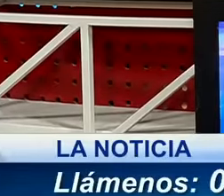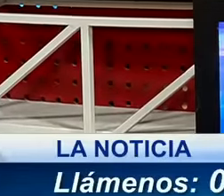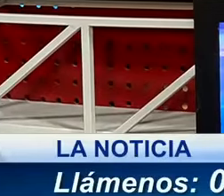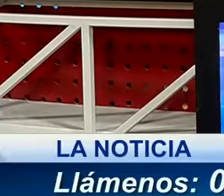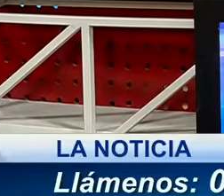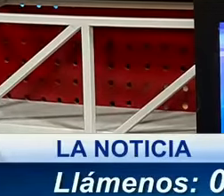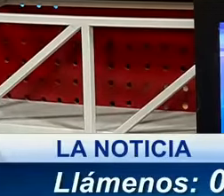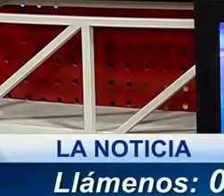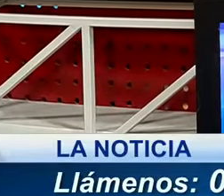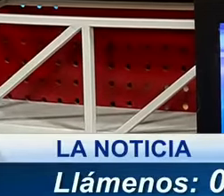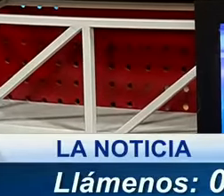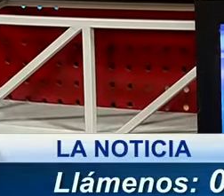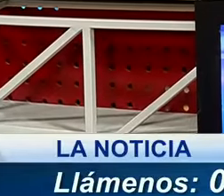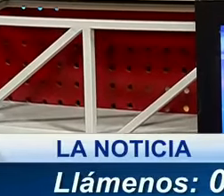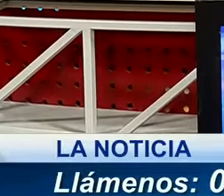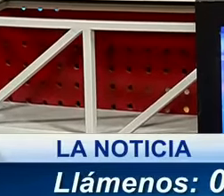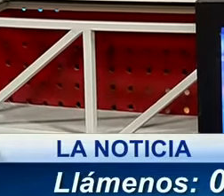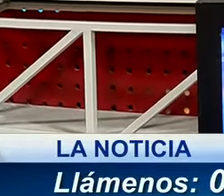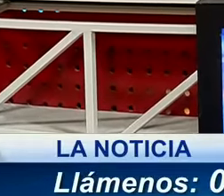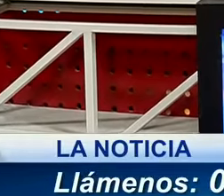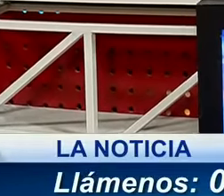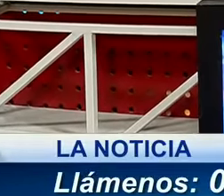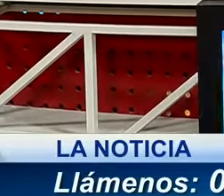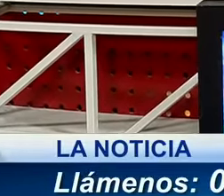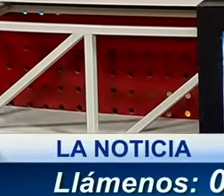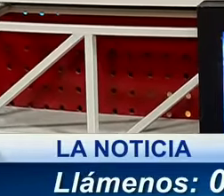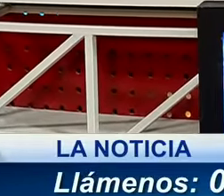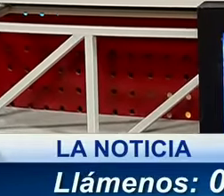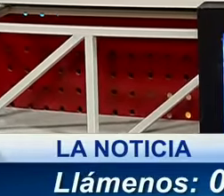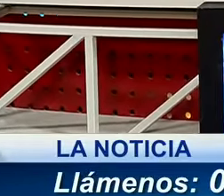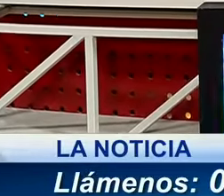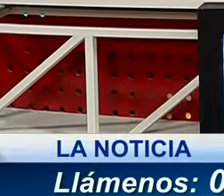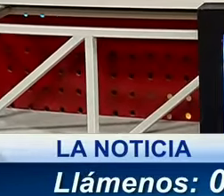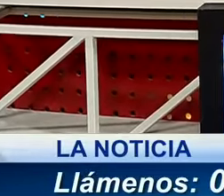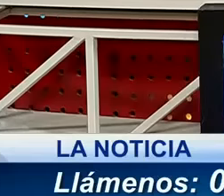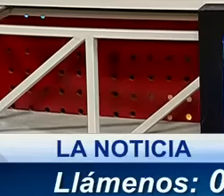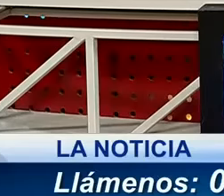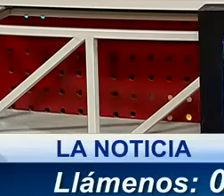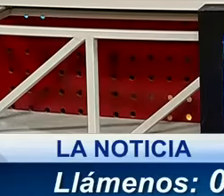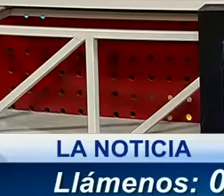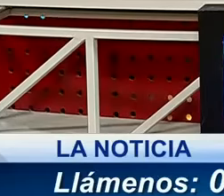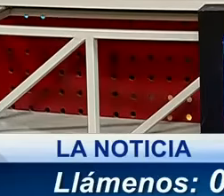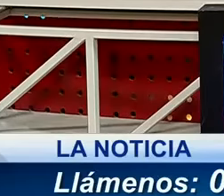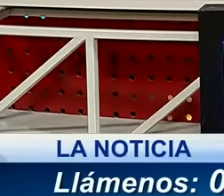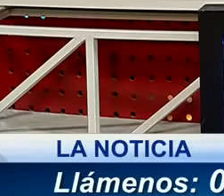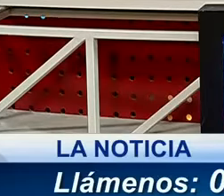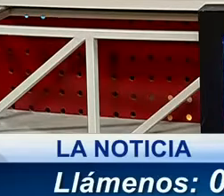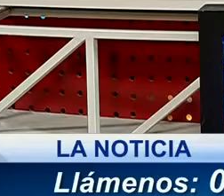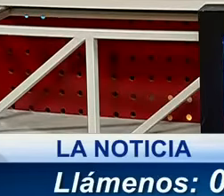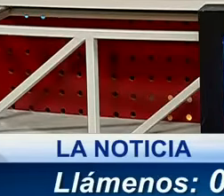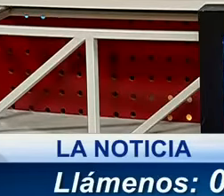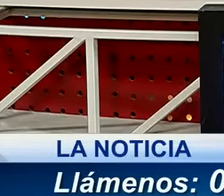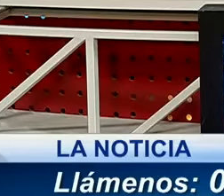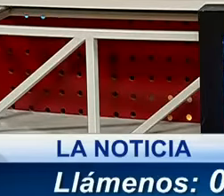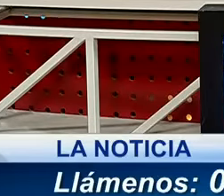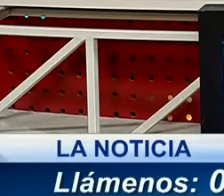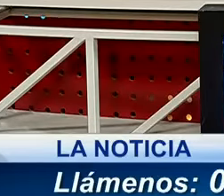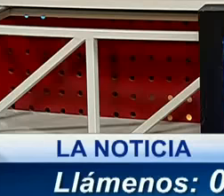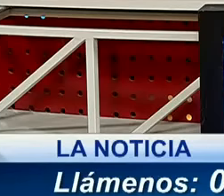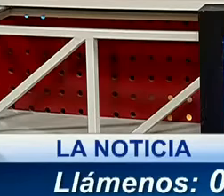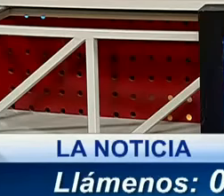son los teléfonos a los que pueden llamar, los que pueden enviar, también pueden enviarnos Twitter, también pueden enviarnos WhatsApp, también pueden escribirnos a nuestros correos